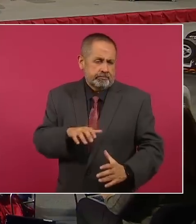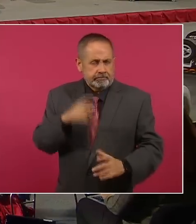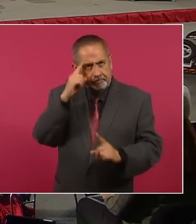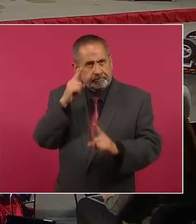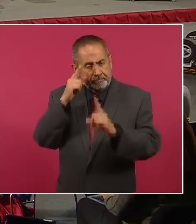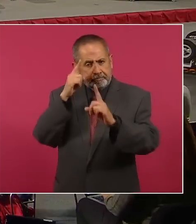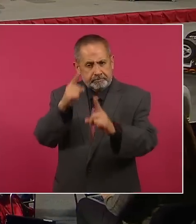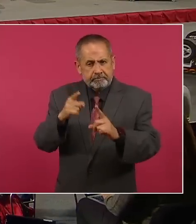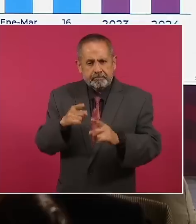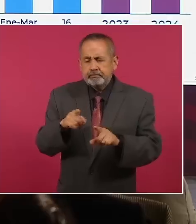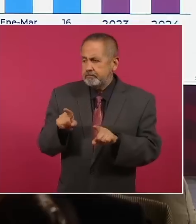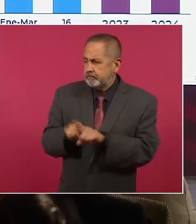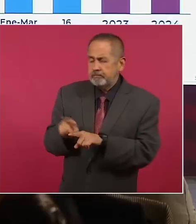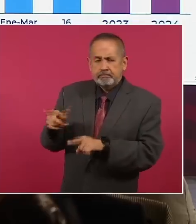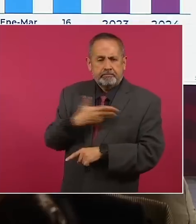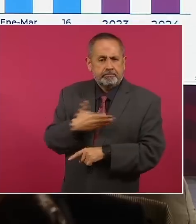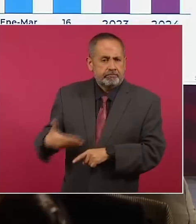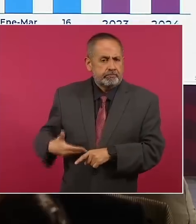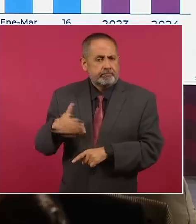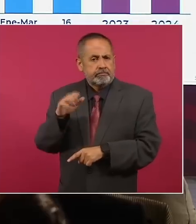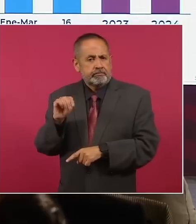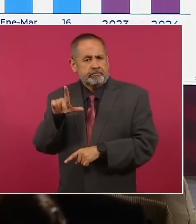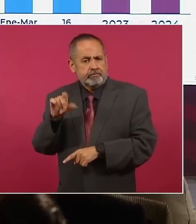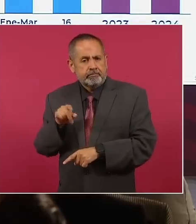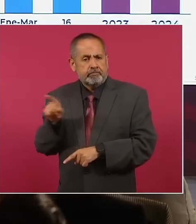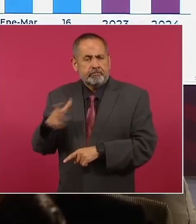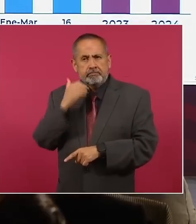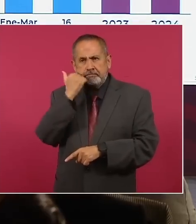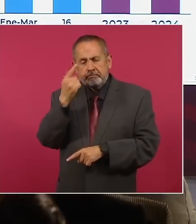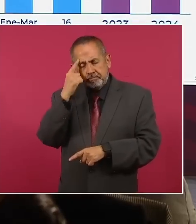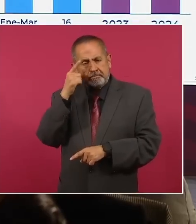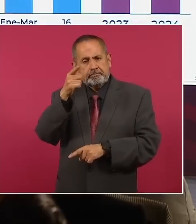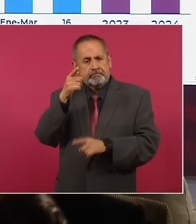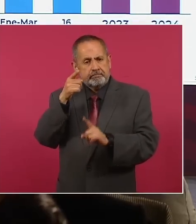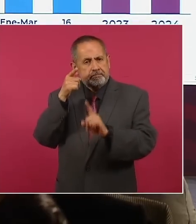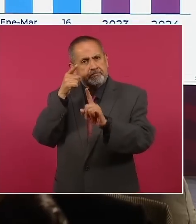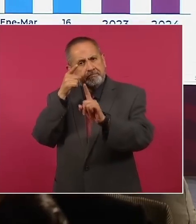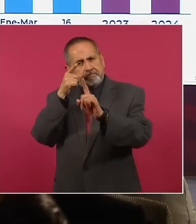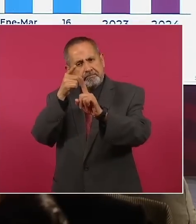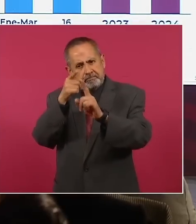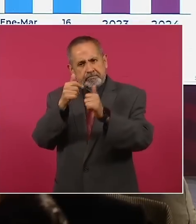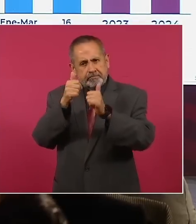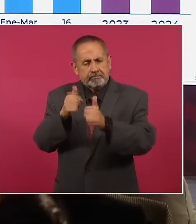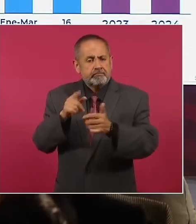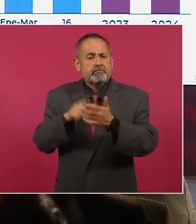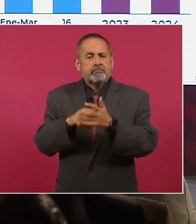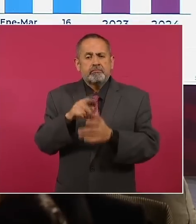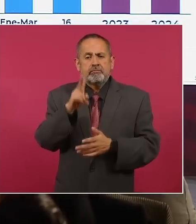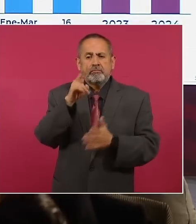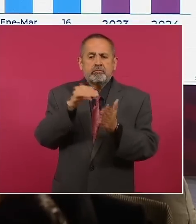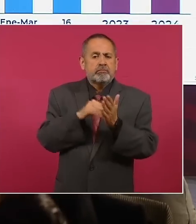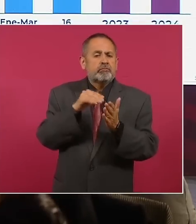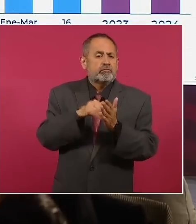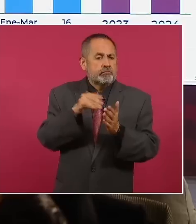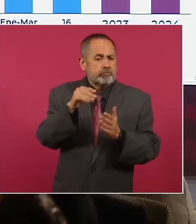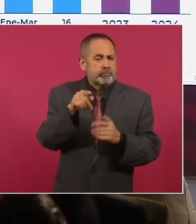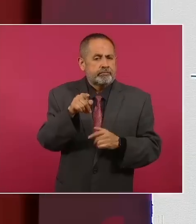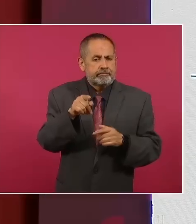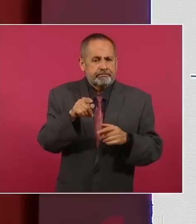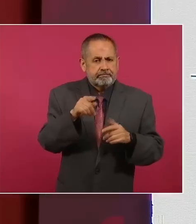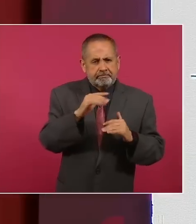que el presidente de la República nos ha indicado en la que debemos de quedarnos, porque ya con estos 2